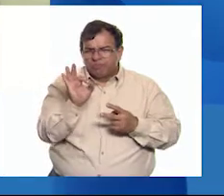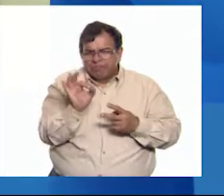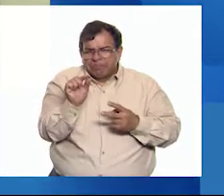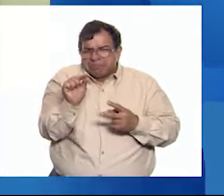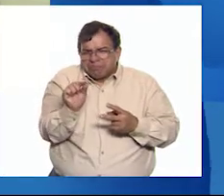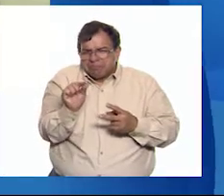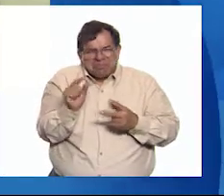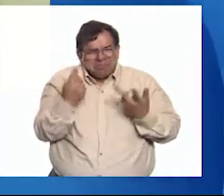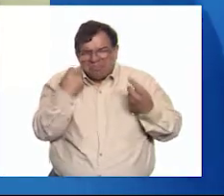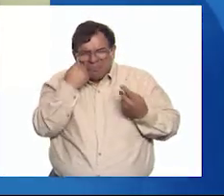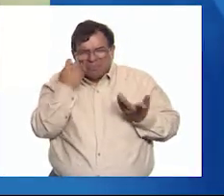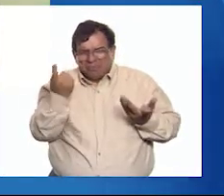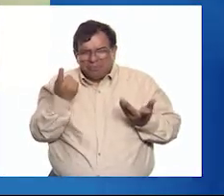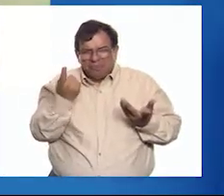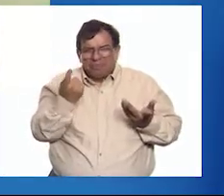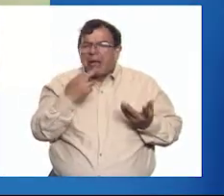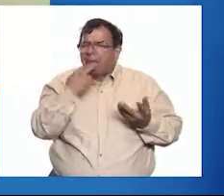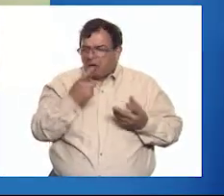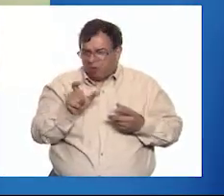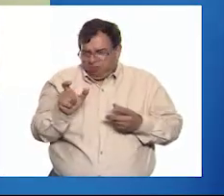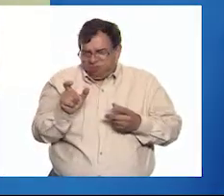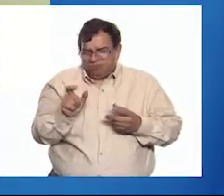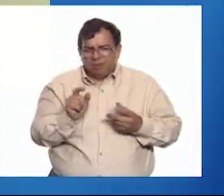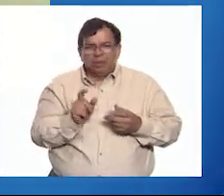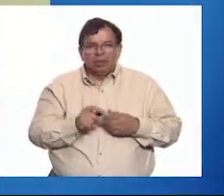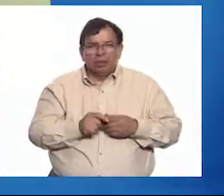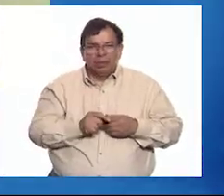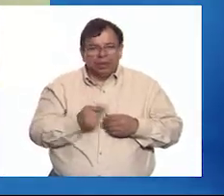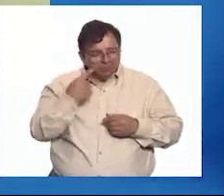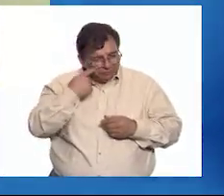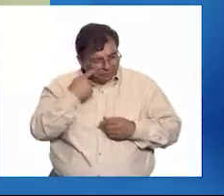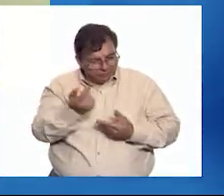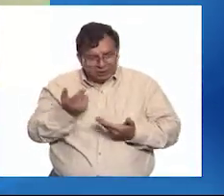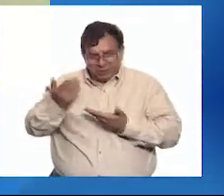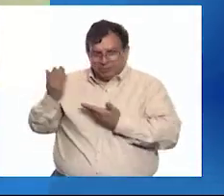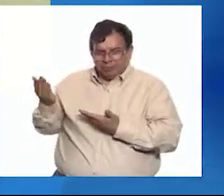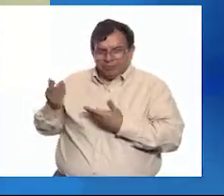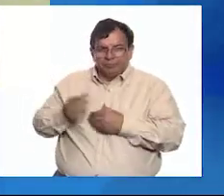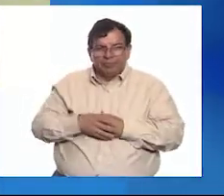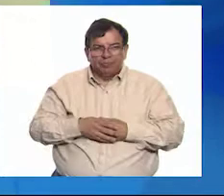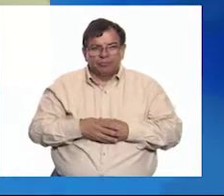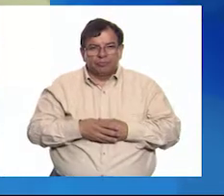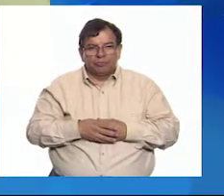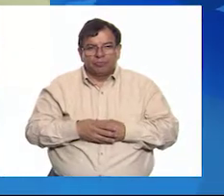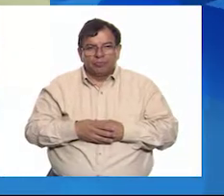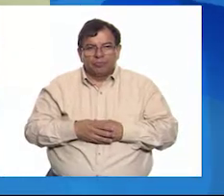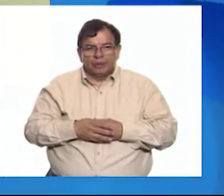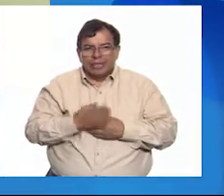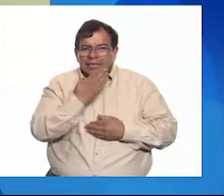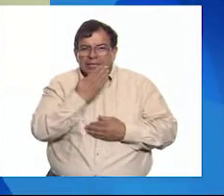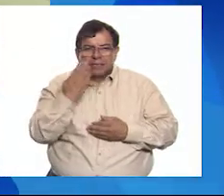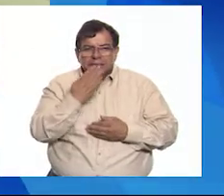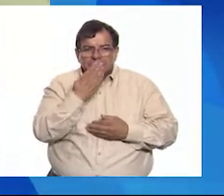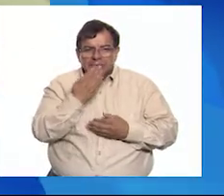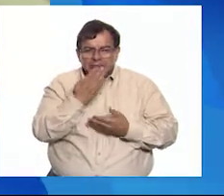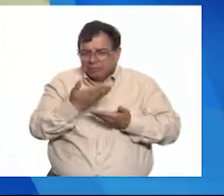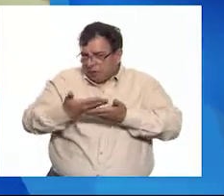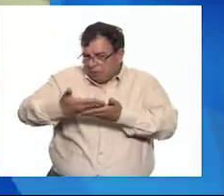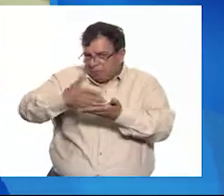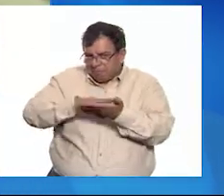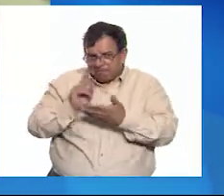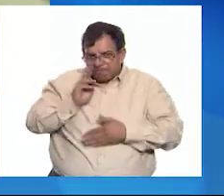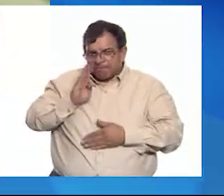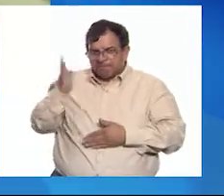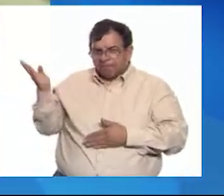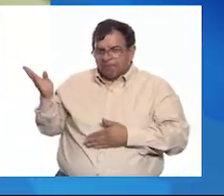grueso o fino, de preferencia sería el grueso. Vamos a trabajar de esta manera. Vamos a procurar que la servilleta quede así doblada